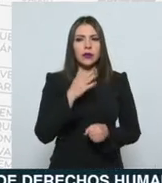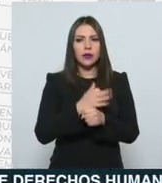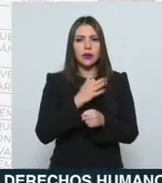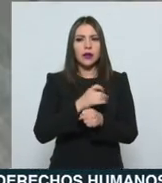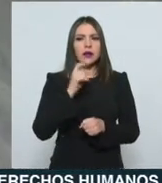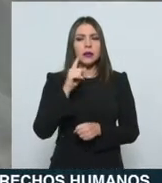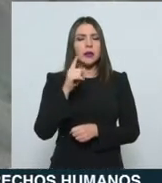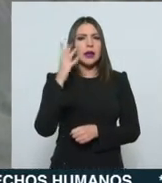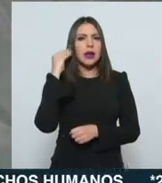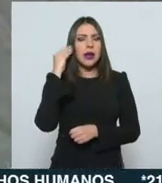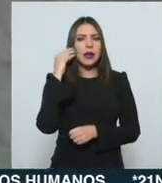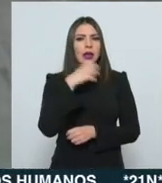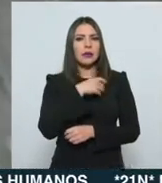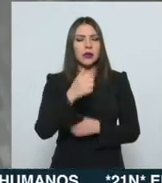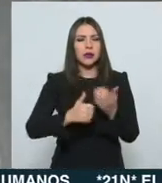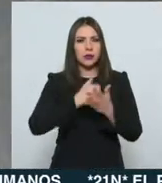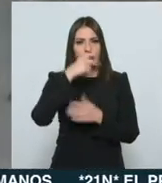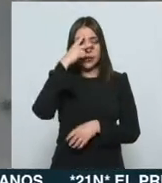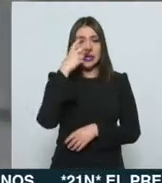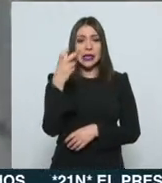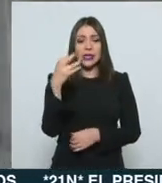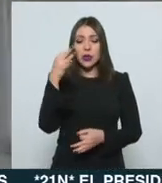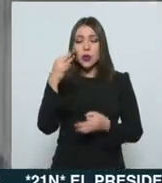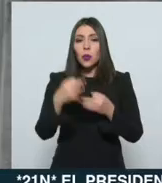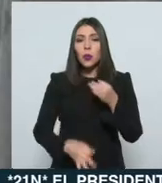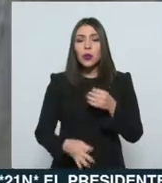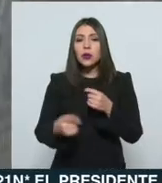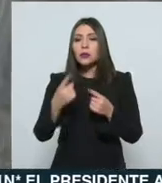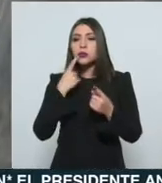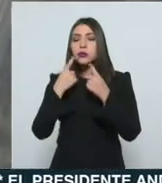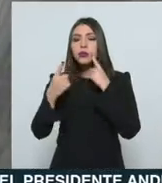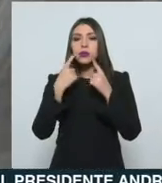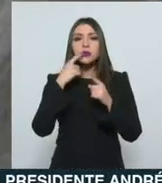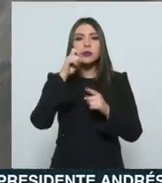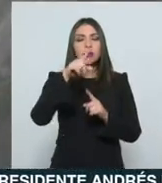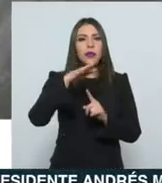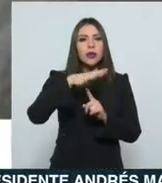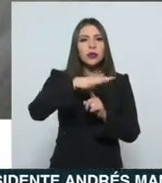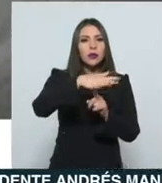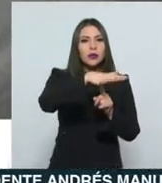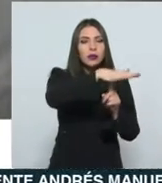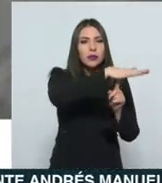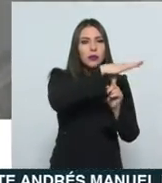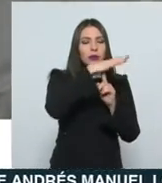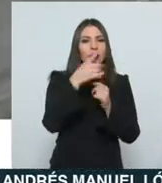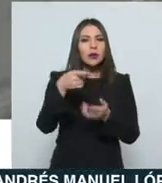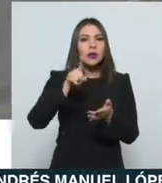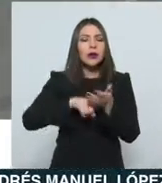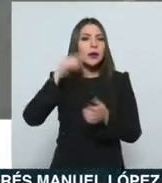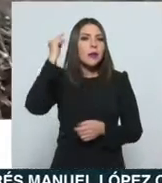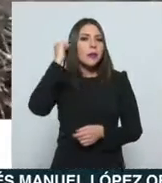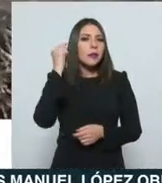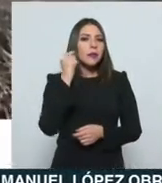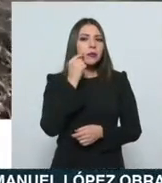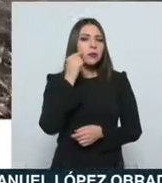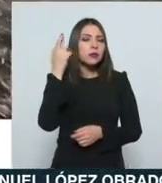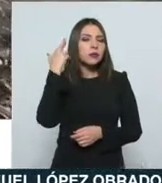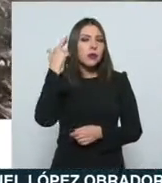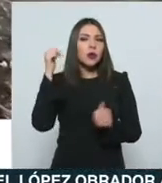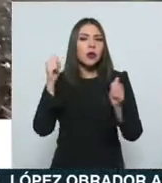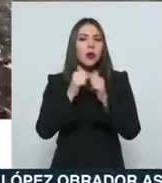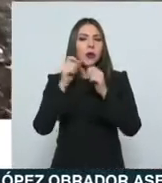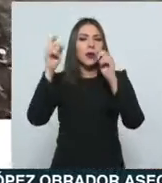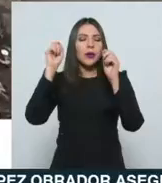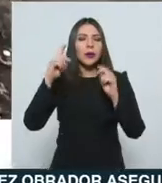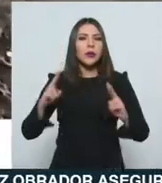de México. Estas son las últimas conversaciones entre la cabina de pilotaje del helicóptero en el que viajaba la gobernadora de Puebla, Marta